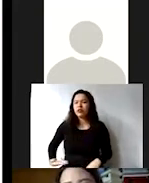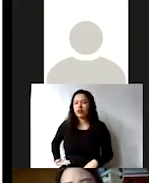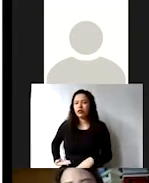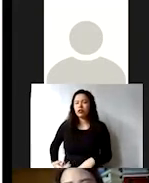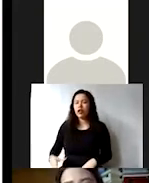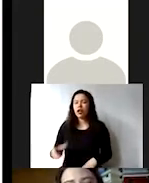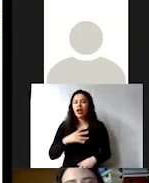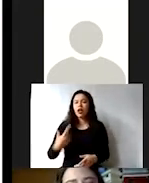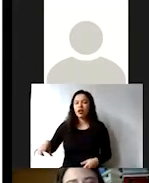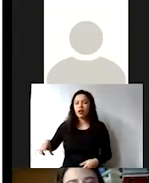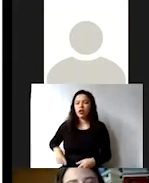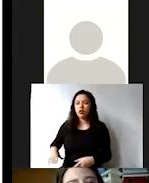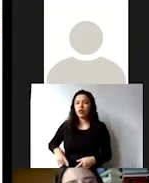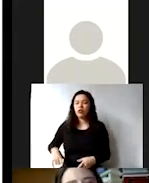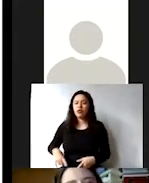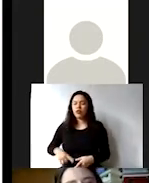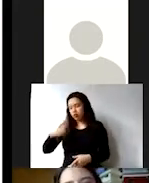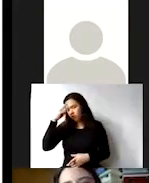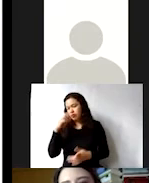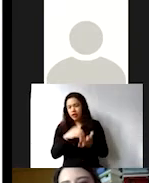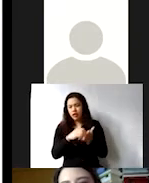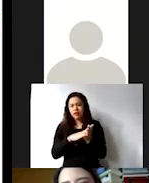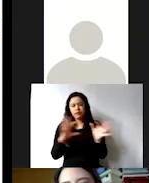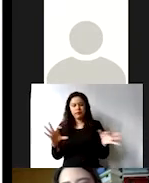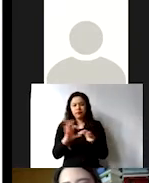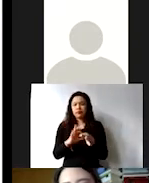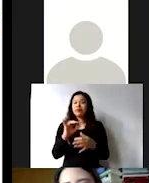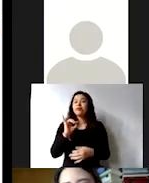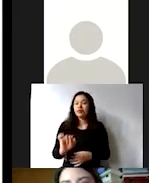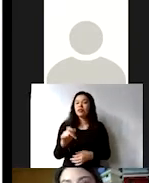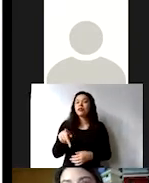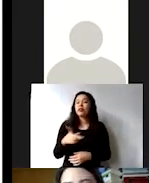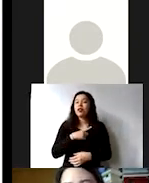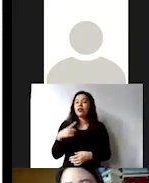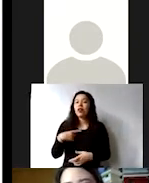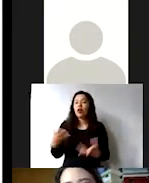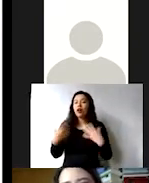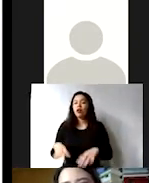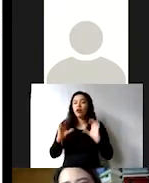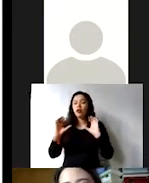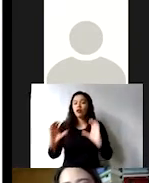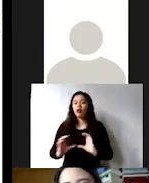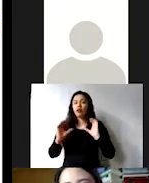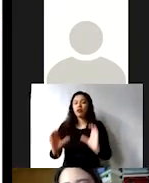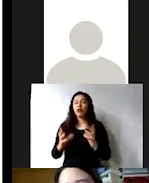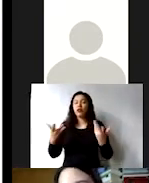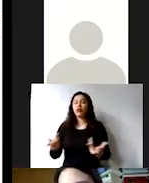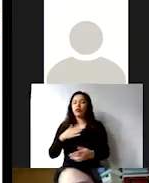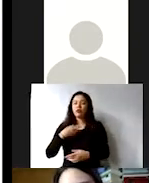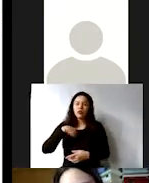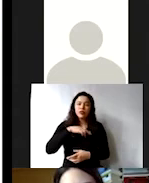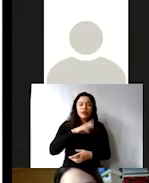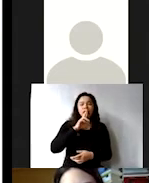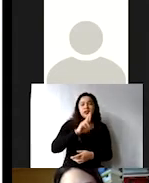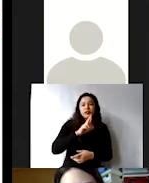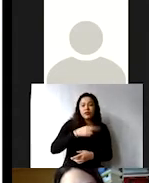Agenda 2030, pero sí hay que ser muy cuidadosos en que no nos manchen el trabajo o el resultado que busca tener la